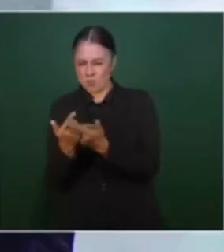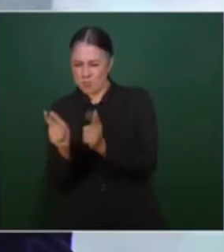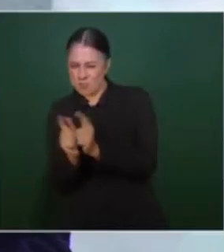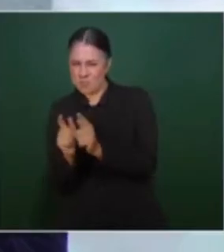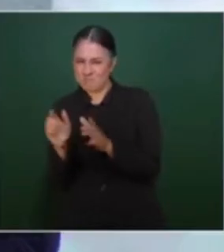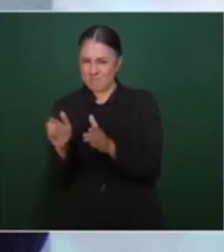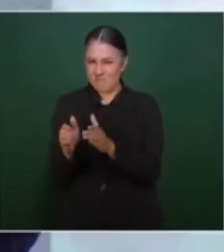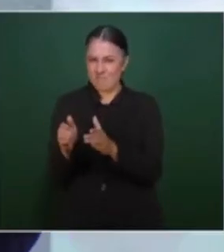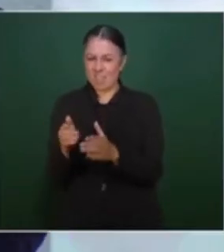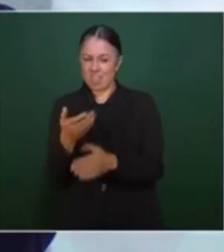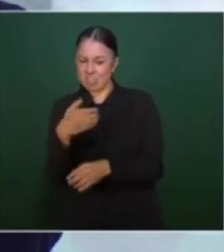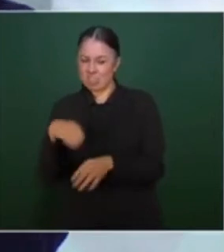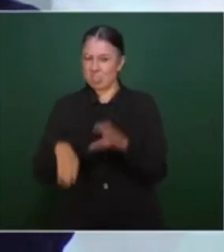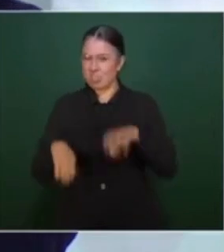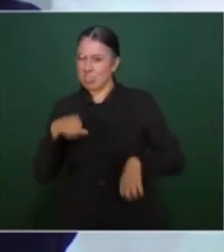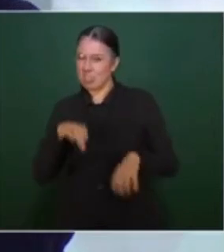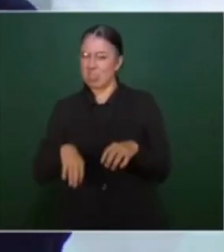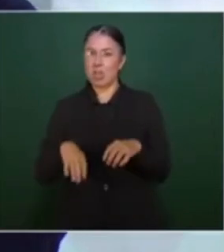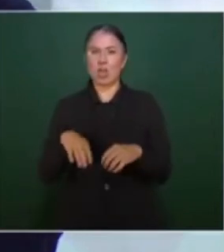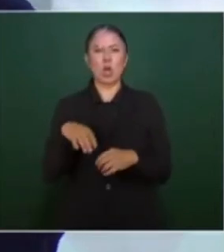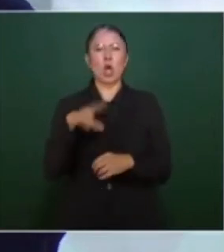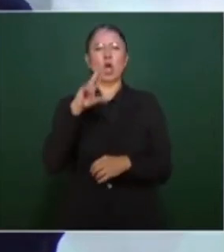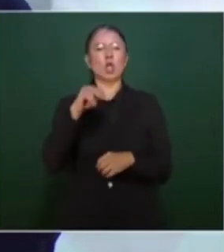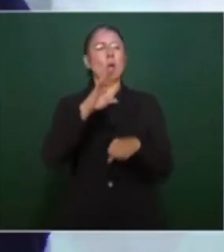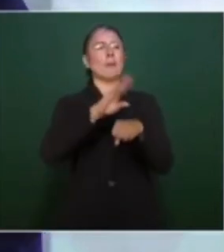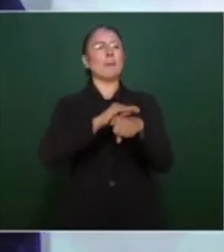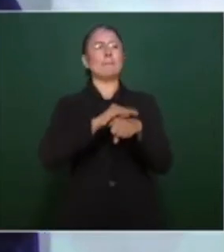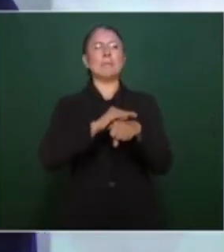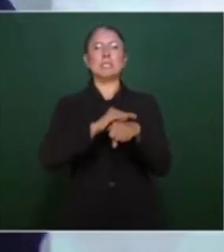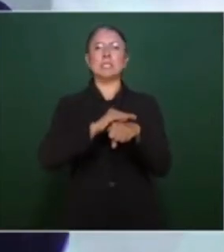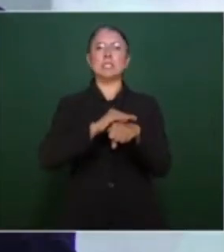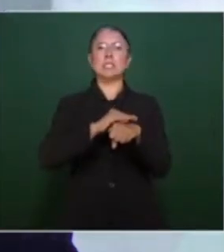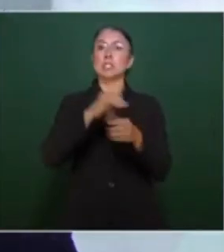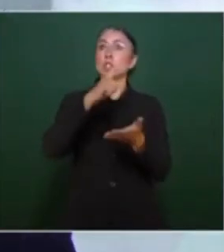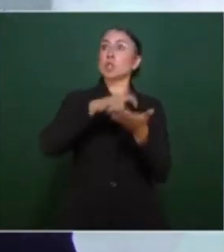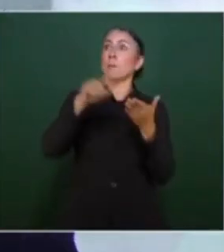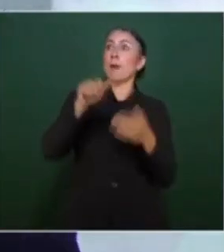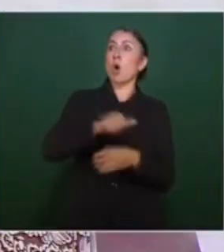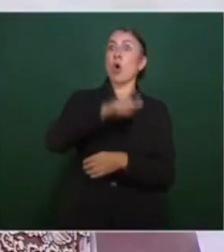agosto no permitían que se compraran medicamentos en el extranjero.